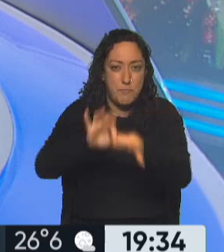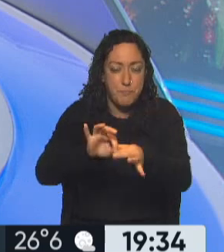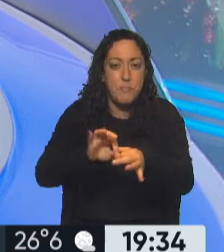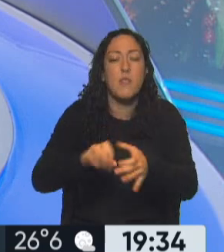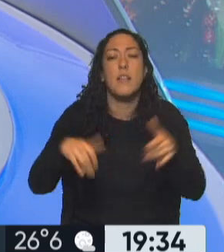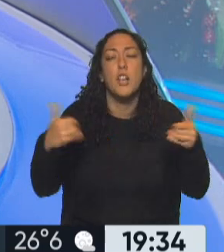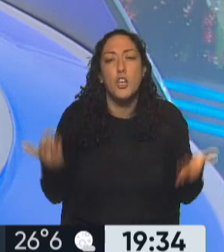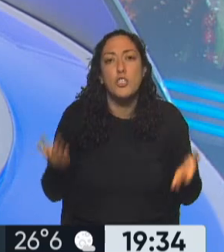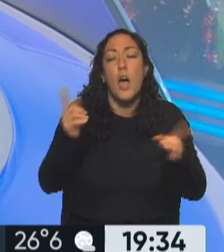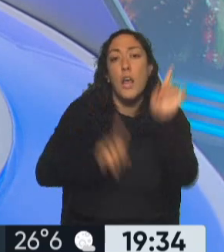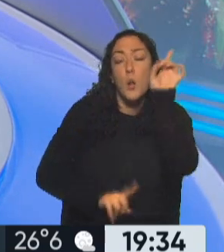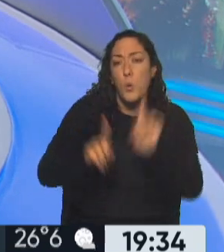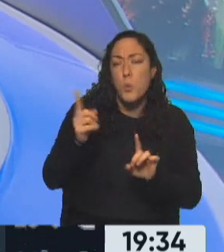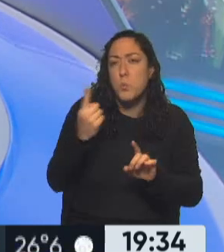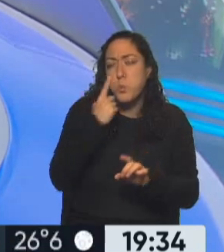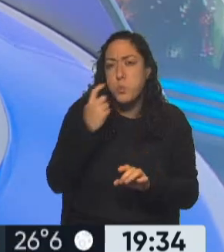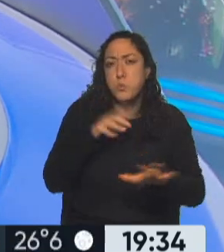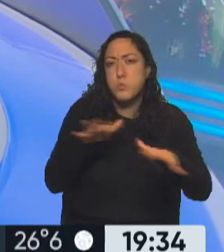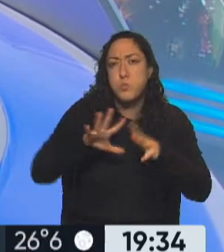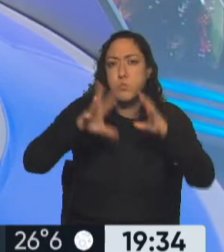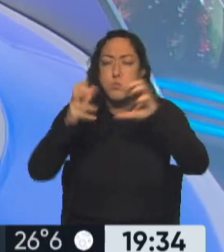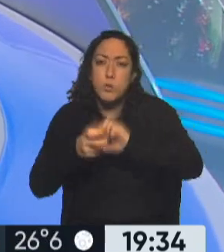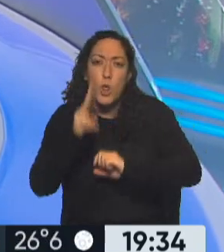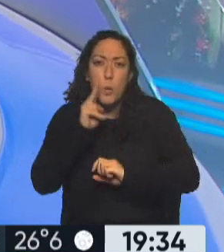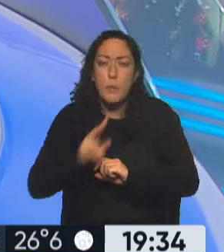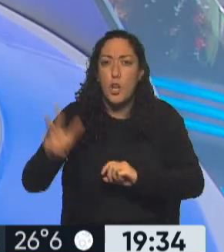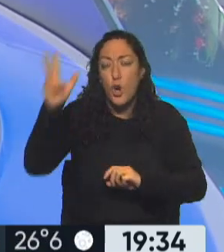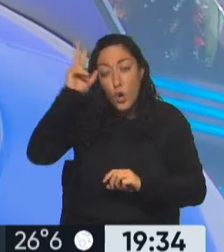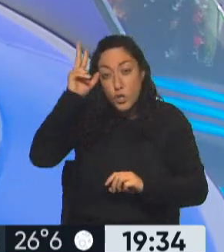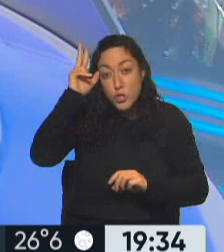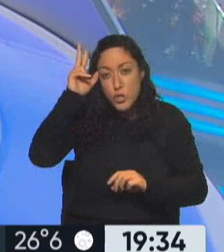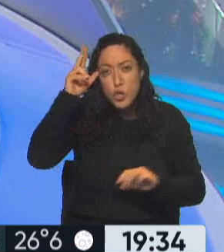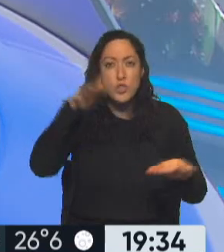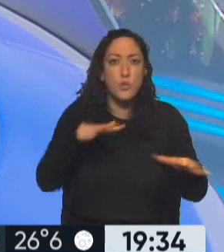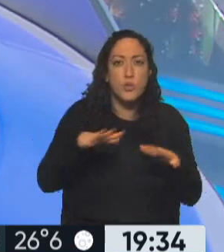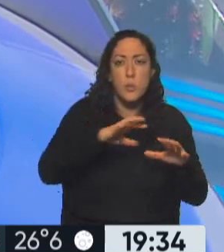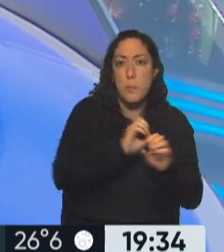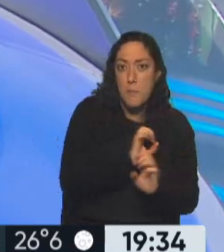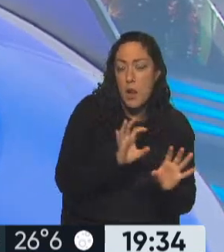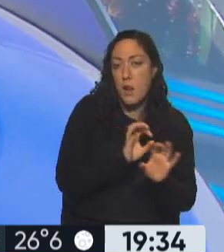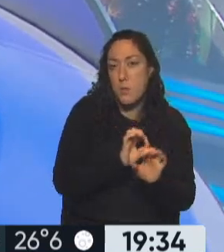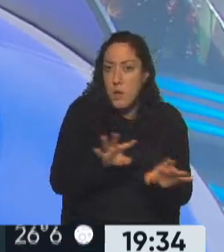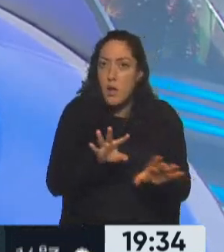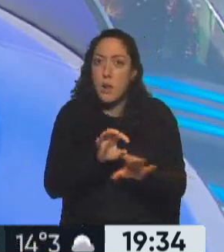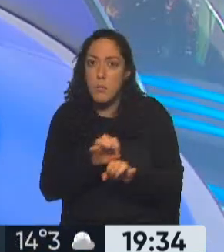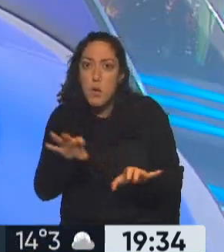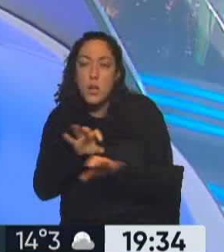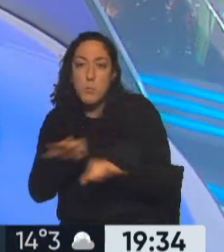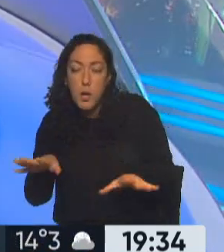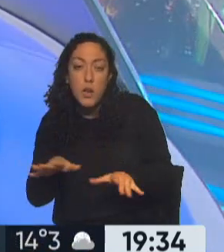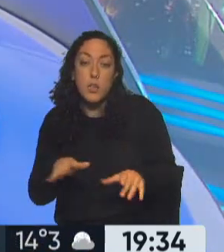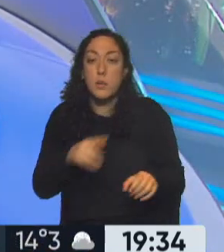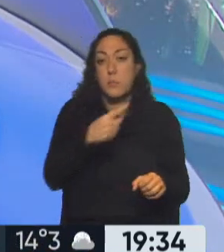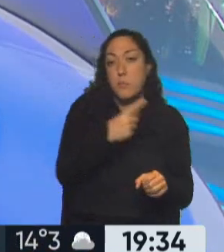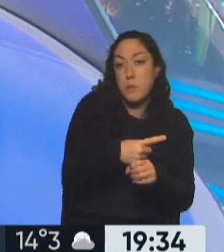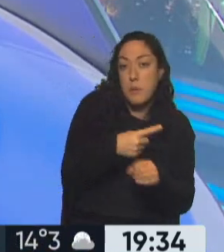encuentra que a partir de la crisis 2008 nosotros empezamos a ver como esta serie de malestar. No es menor que se dé primero, si querés,